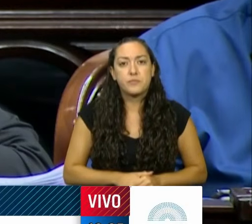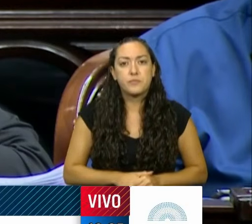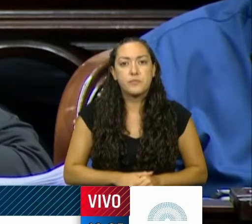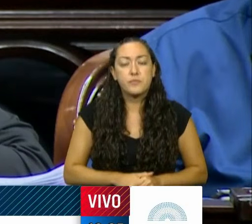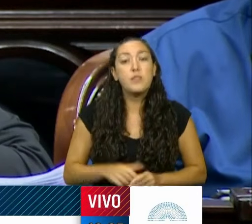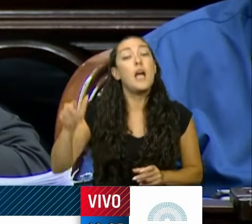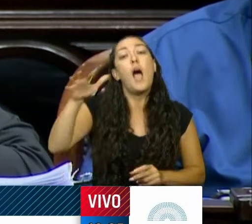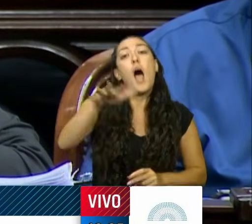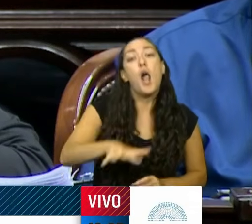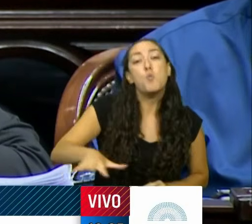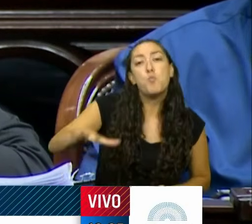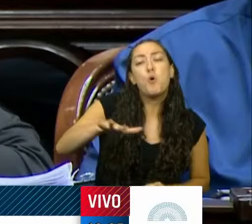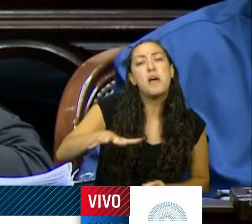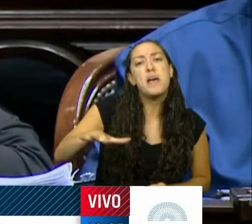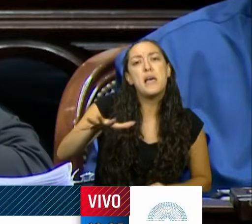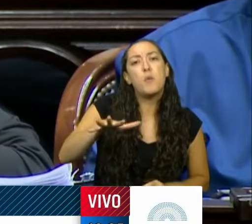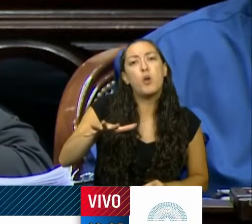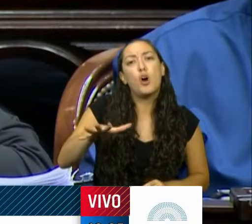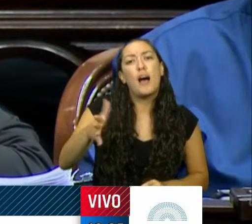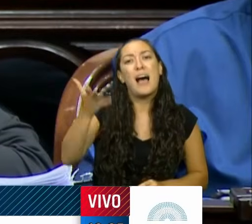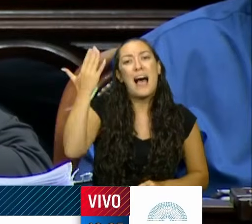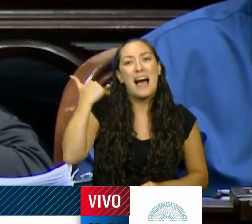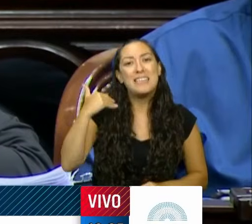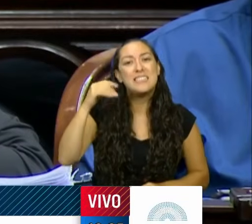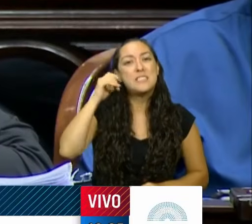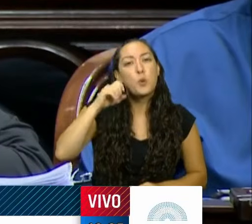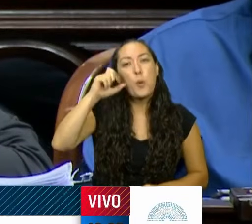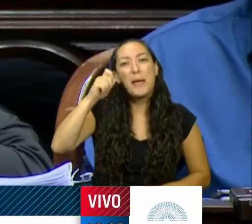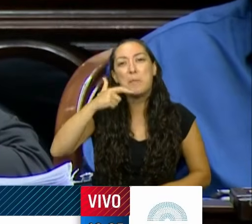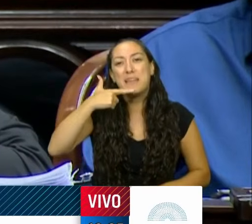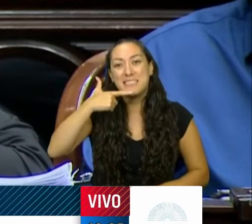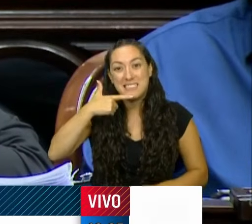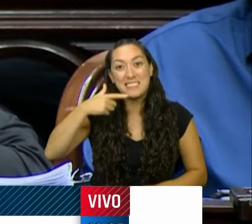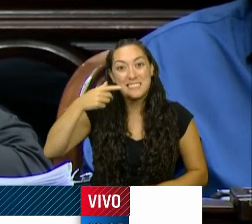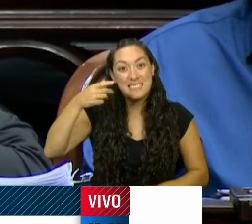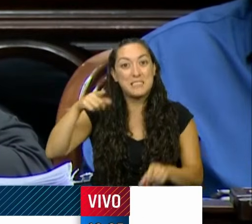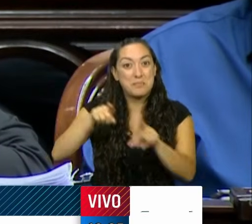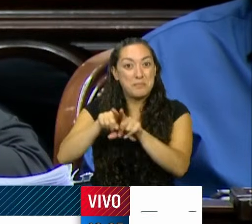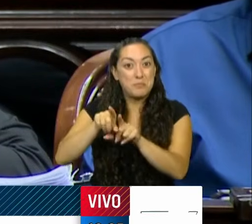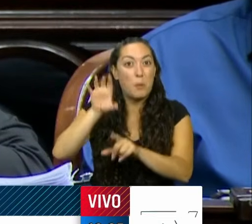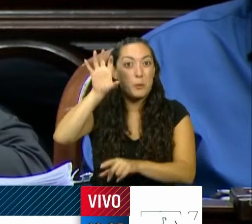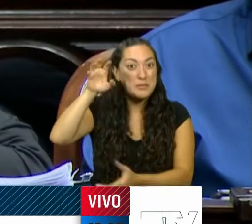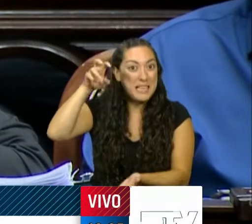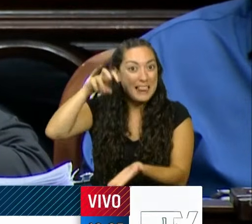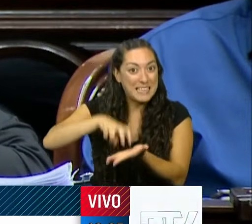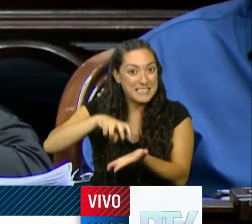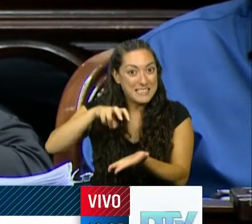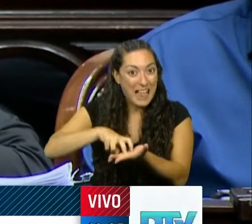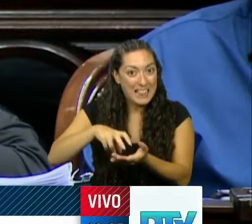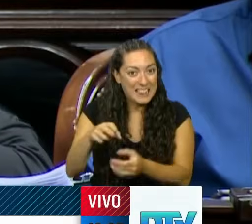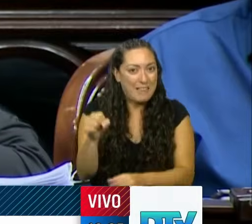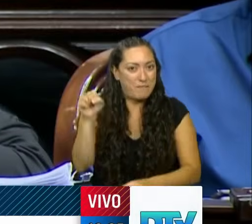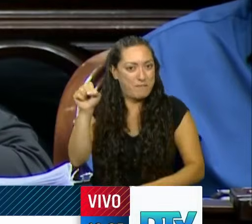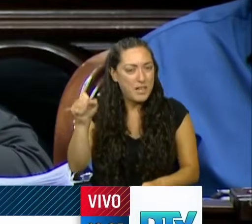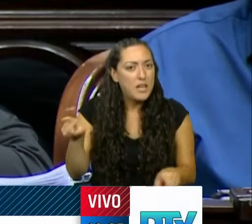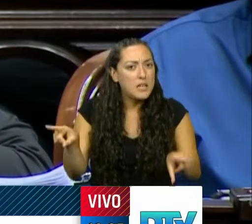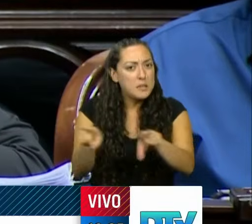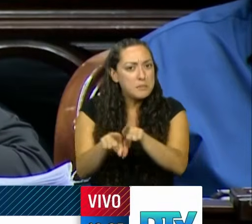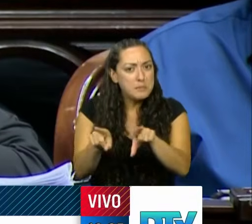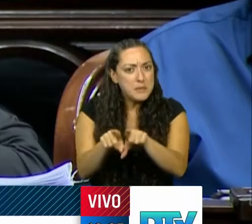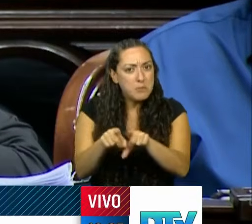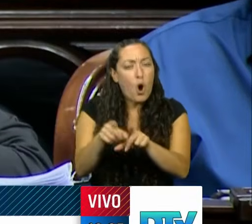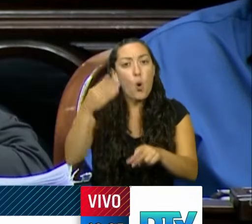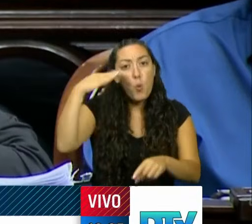al pueblo que tuvo a Martín Miguel de Güemes en Salta la traición que hicieron